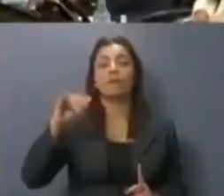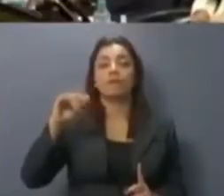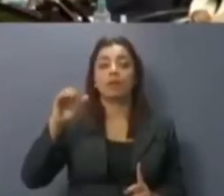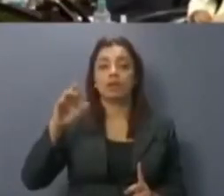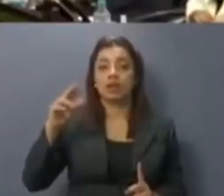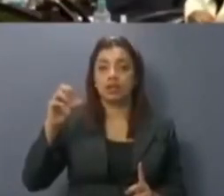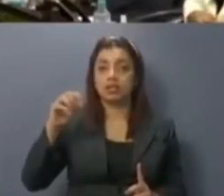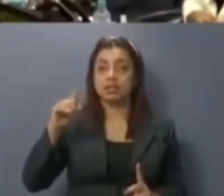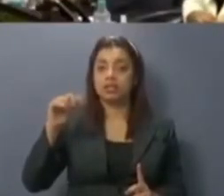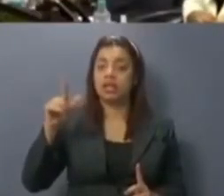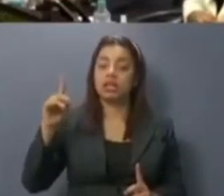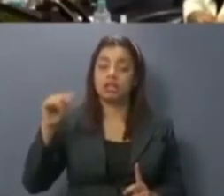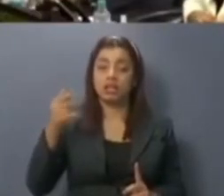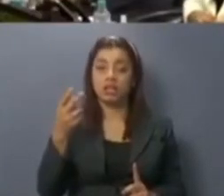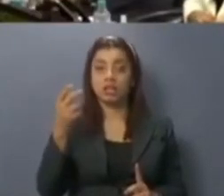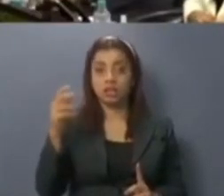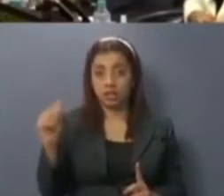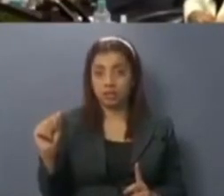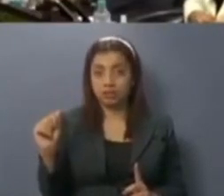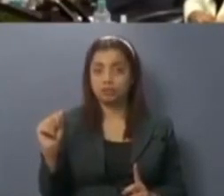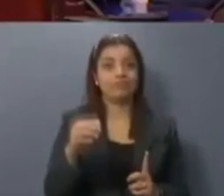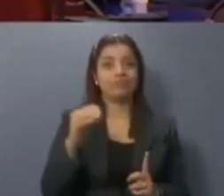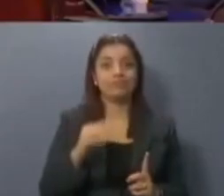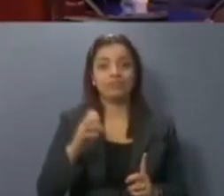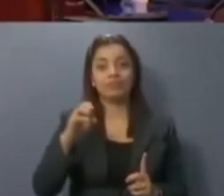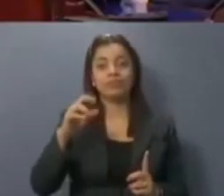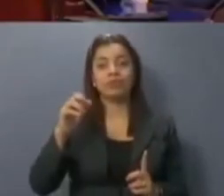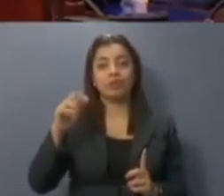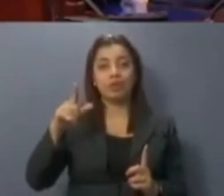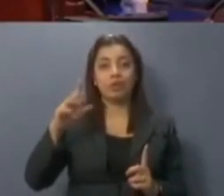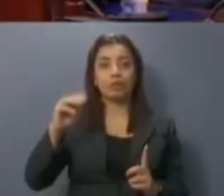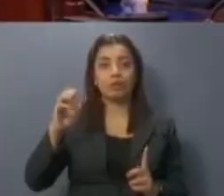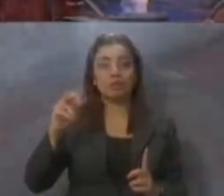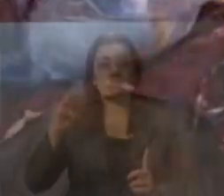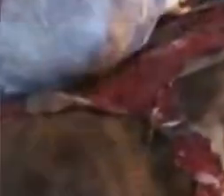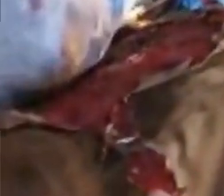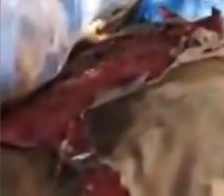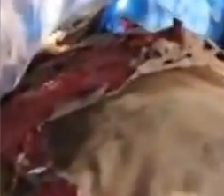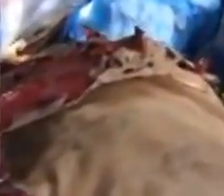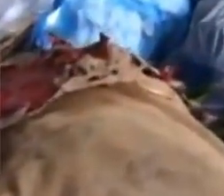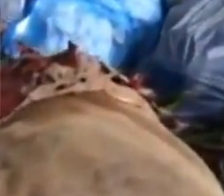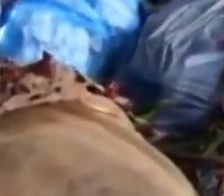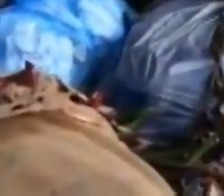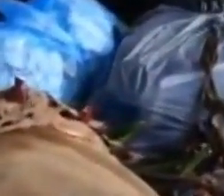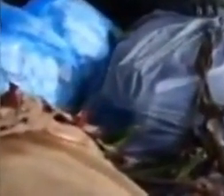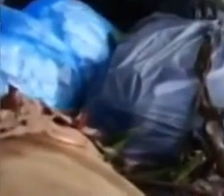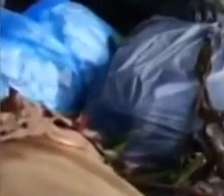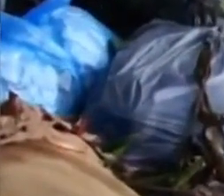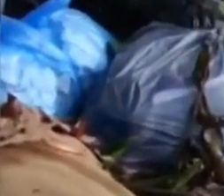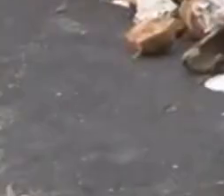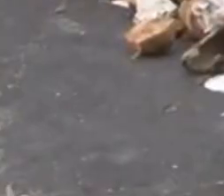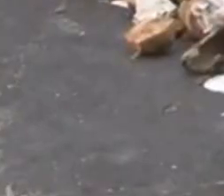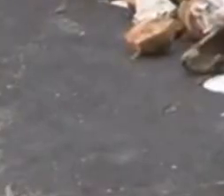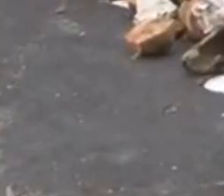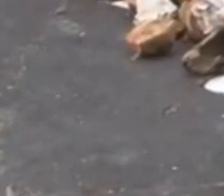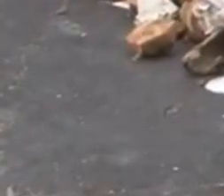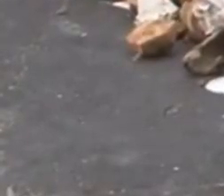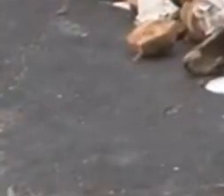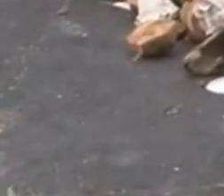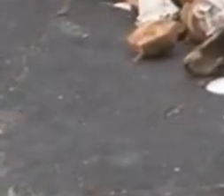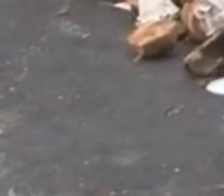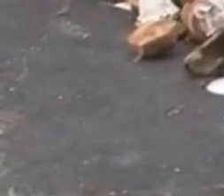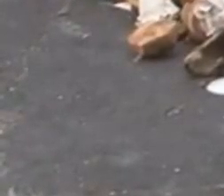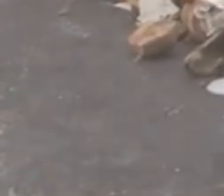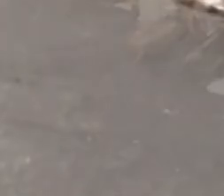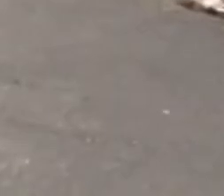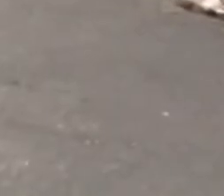La iniciativa ha creado debate entre diputados de oposición y ambientalistas, quienes piensan que se debe aprobar medidas como